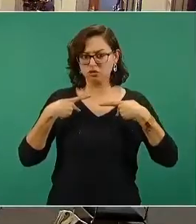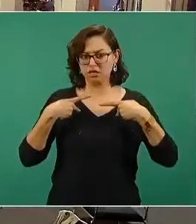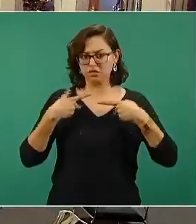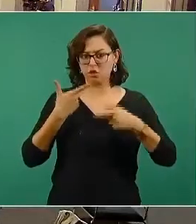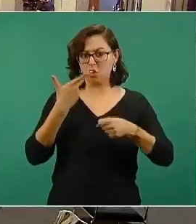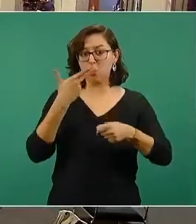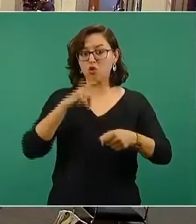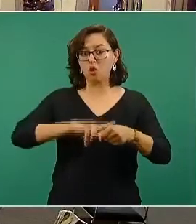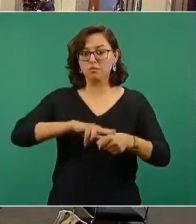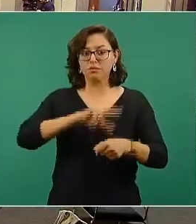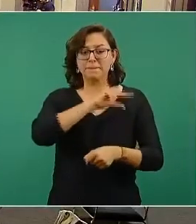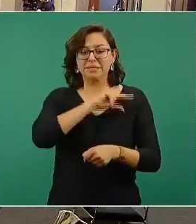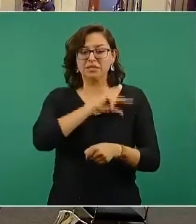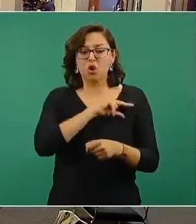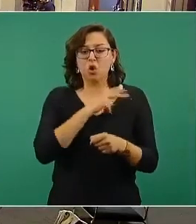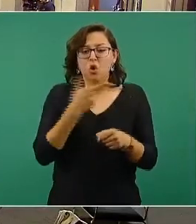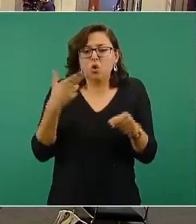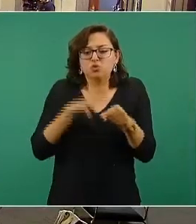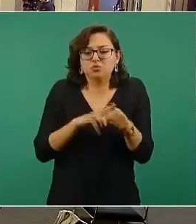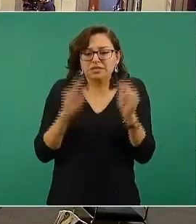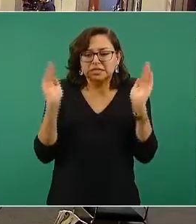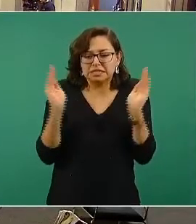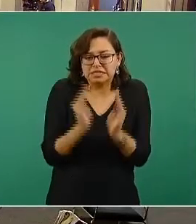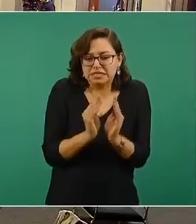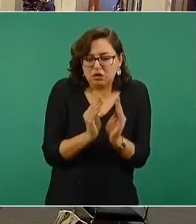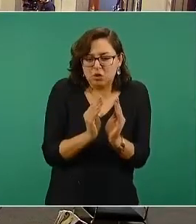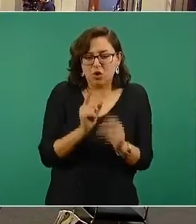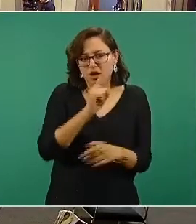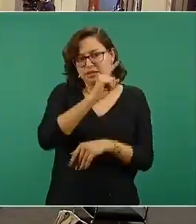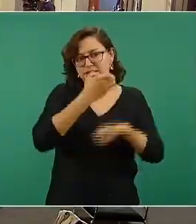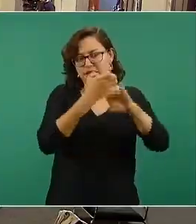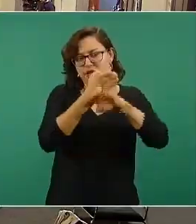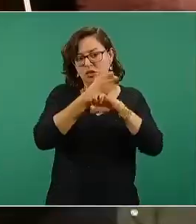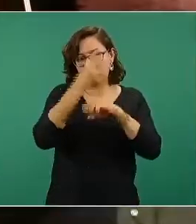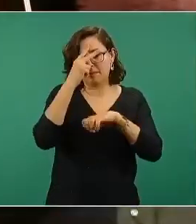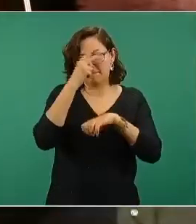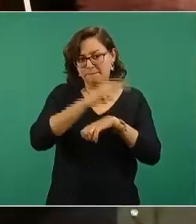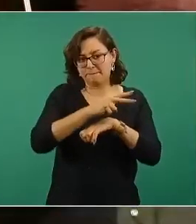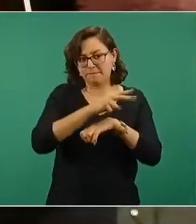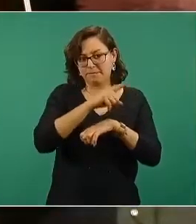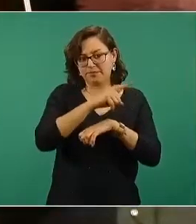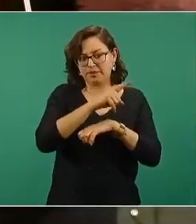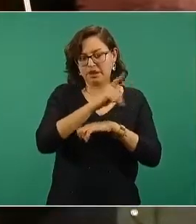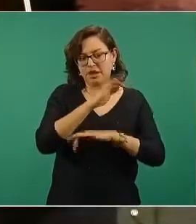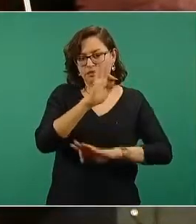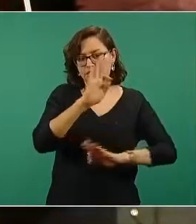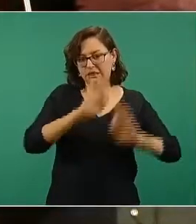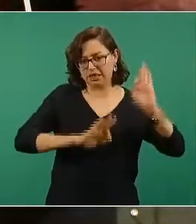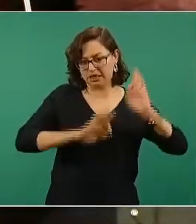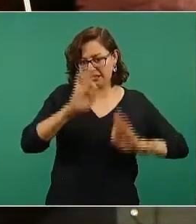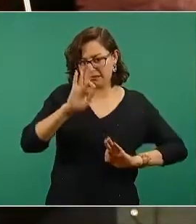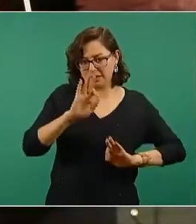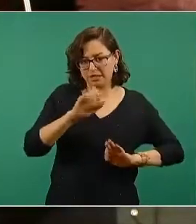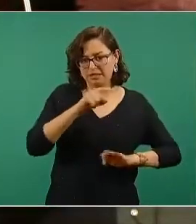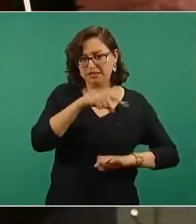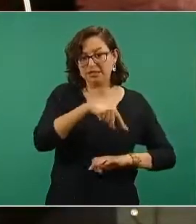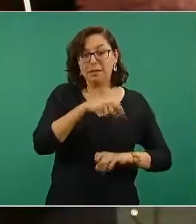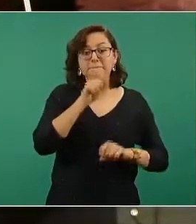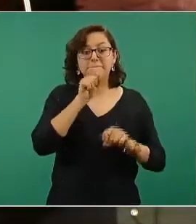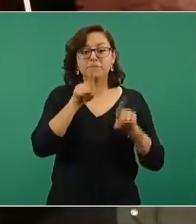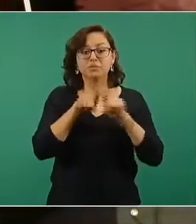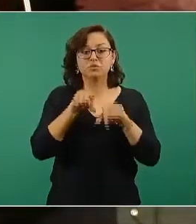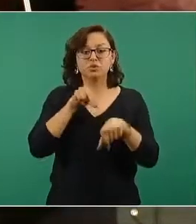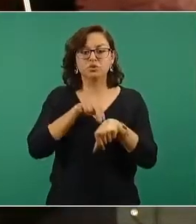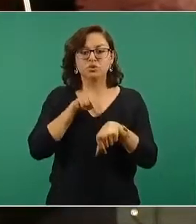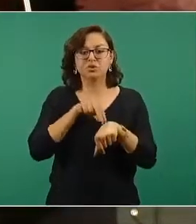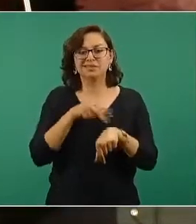área de Tlalnepantla, que todavía no han sido vacunados, no han sido considerados, ni tampoco dentistas. Y también